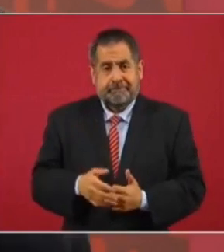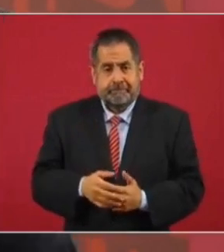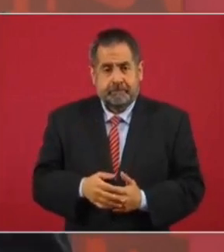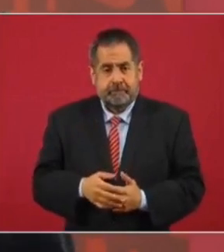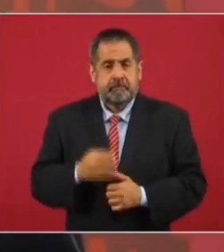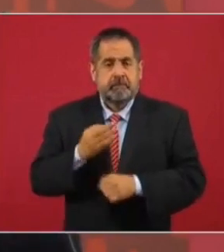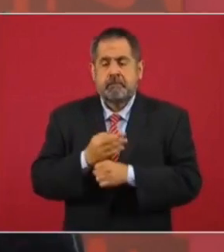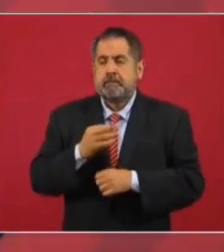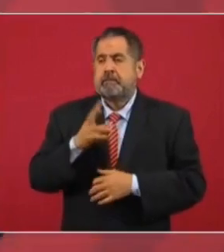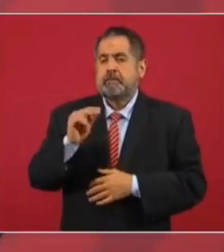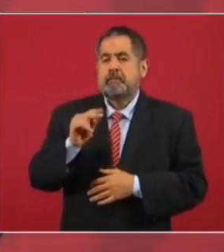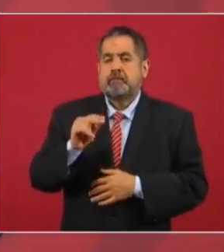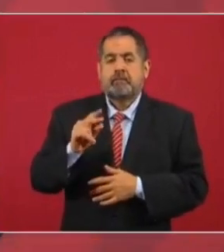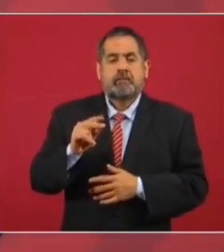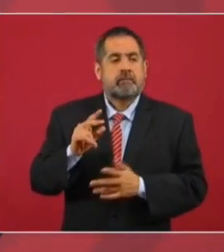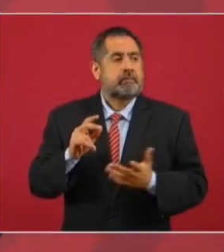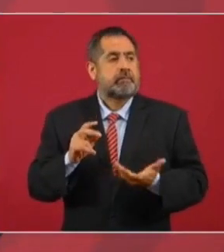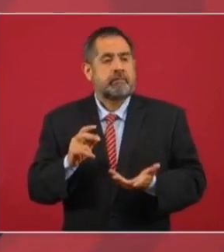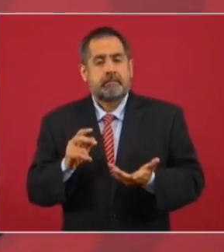que no es nada más